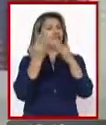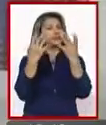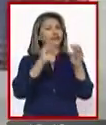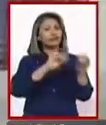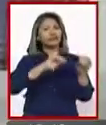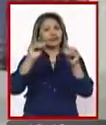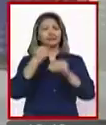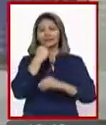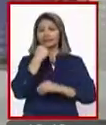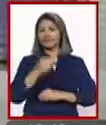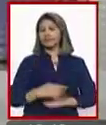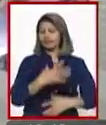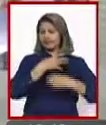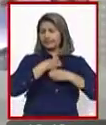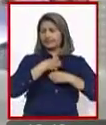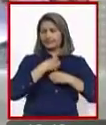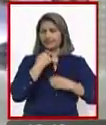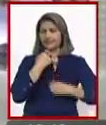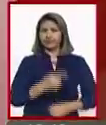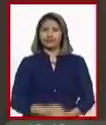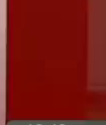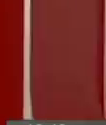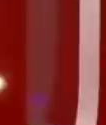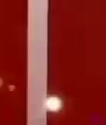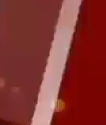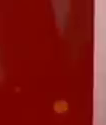y manifiesta sus protestas.